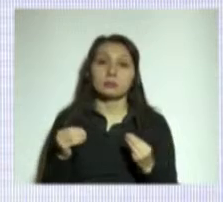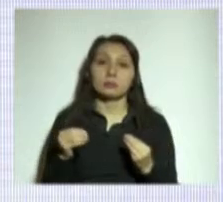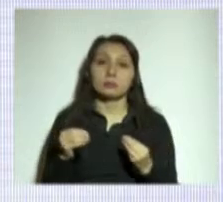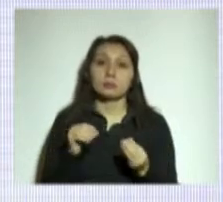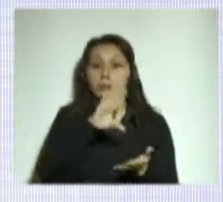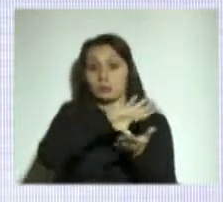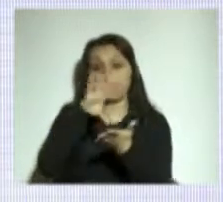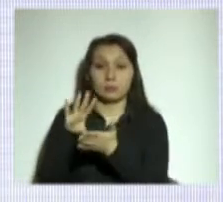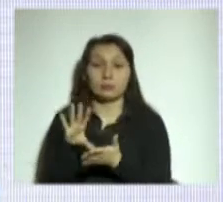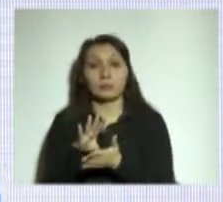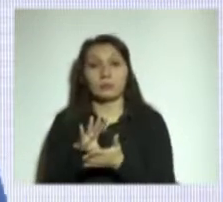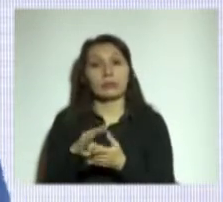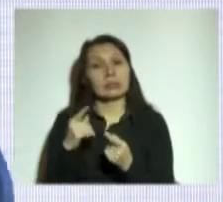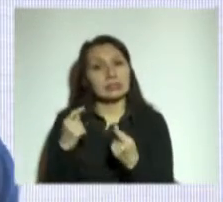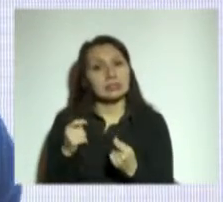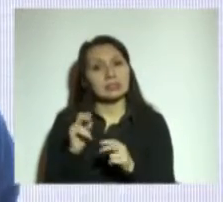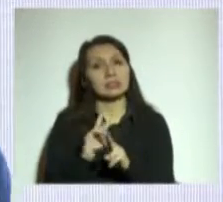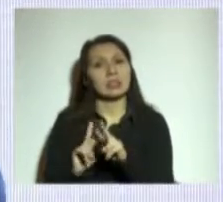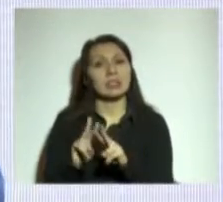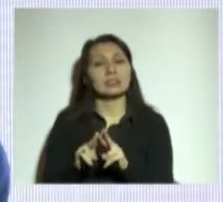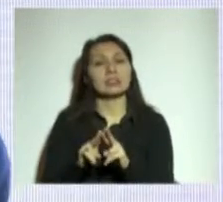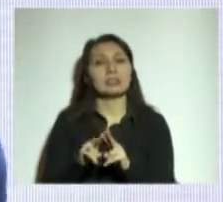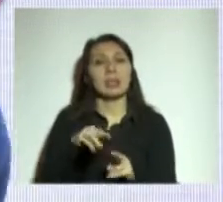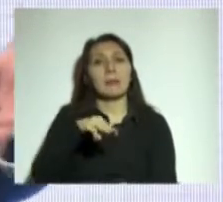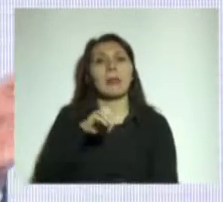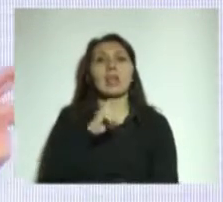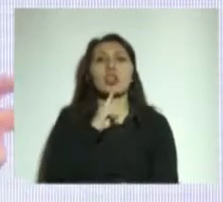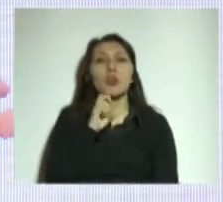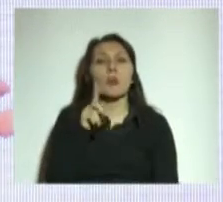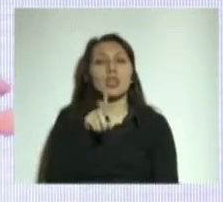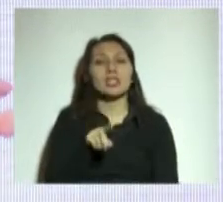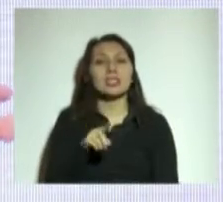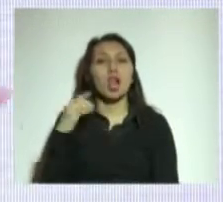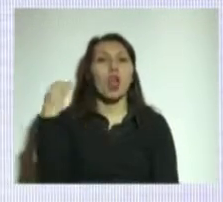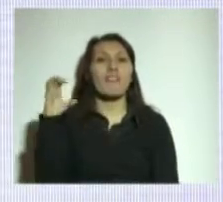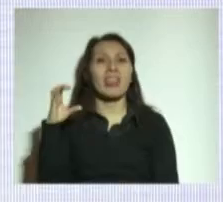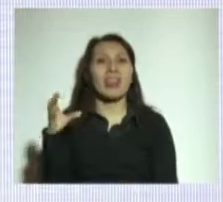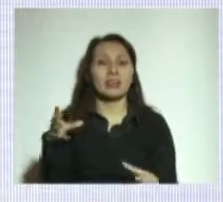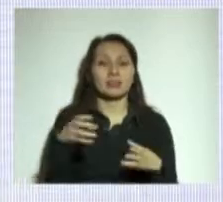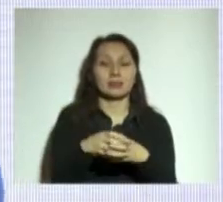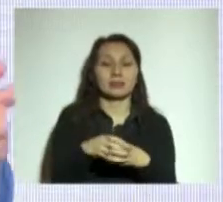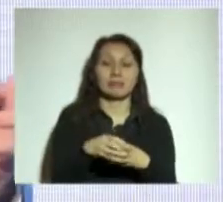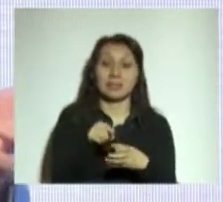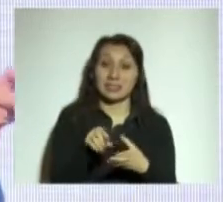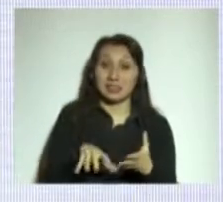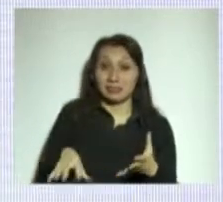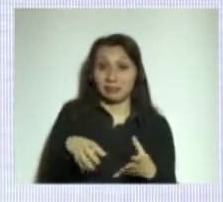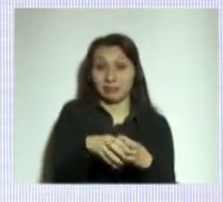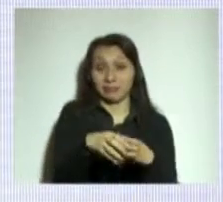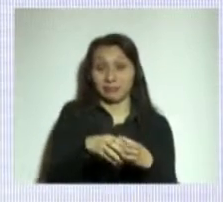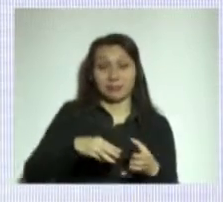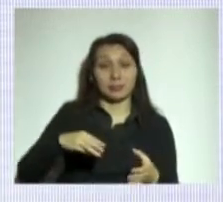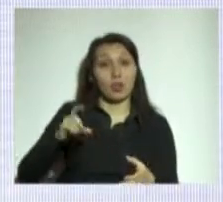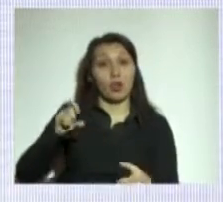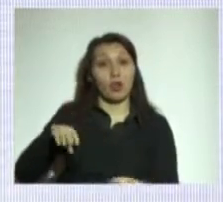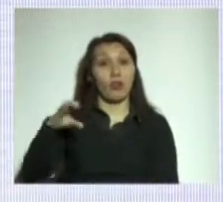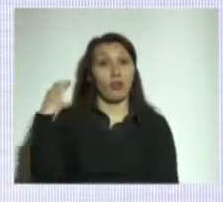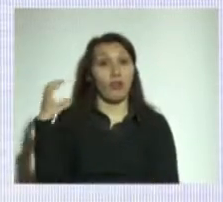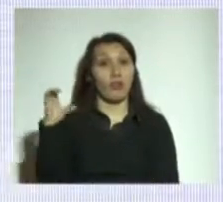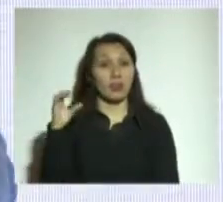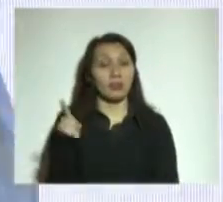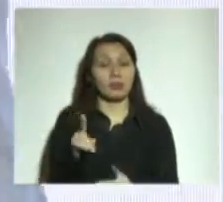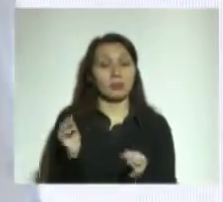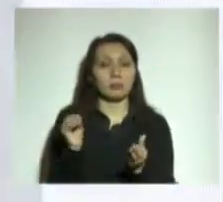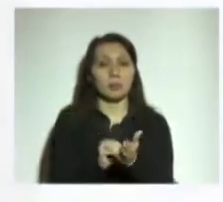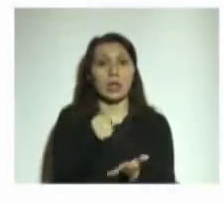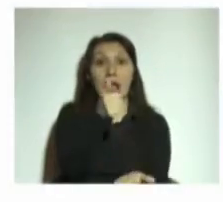Muchos países están intentando hacer metrópolis confederales. Y esas metrópolis confederales consisten en poner